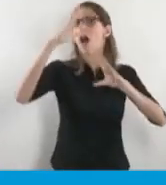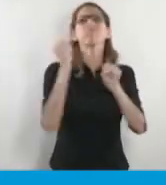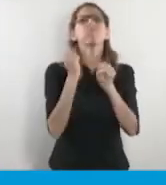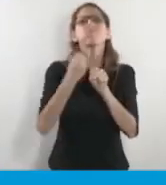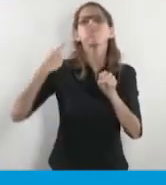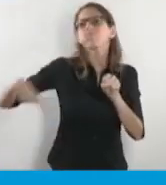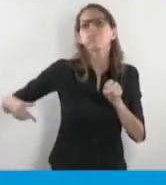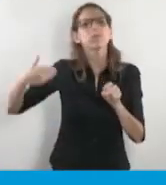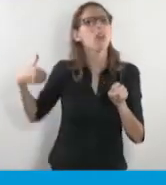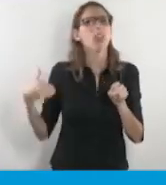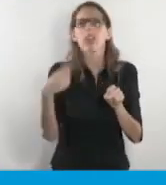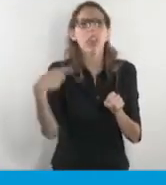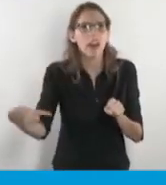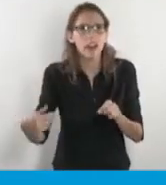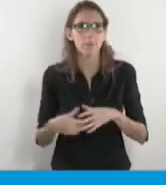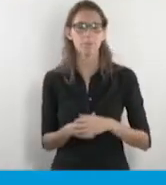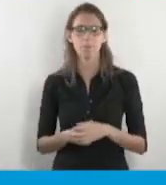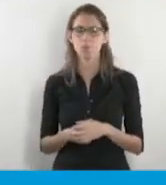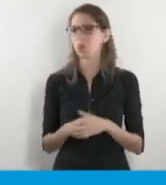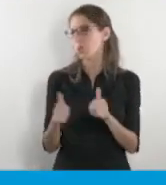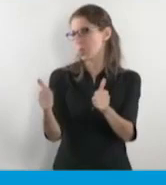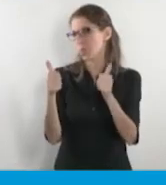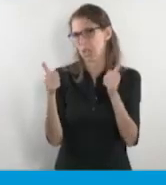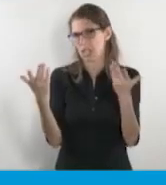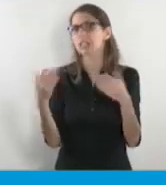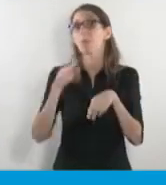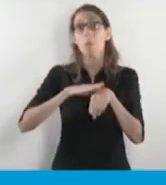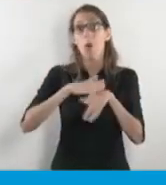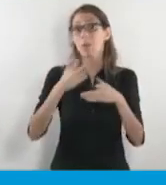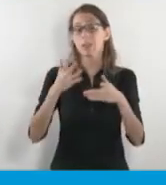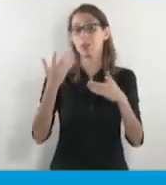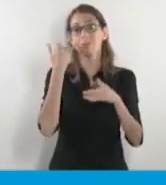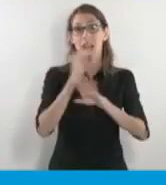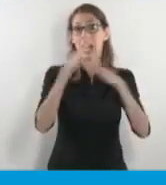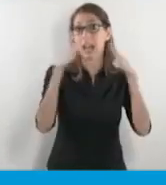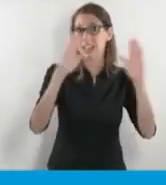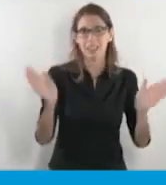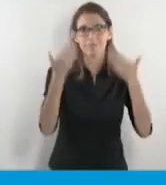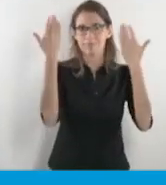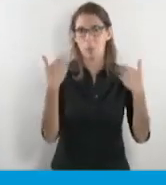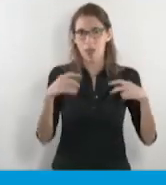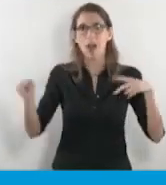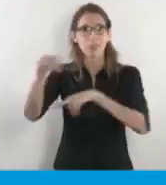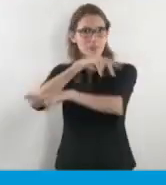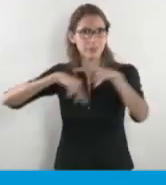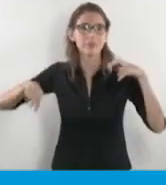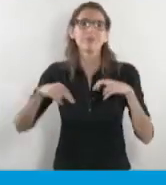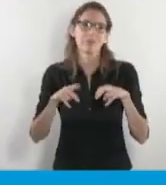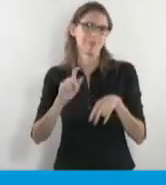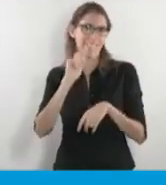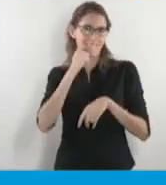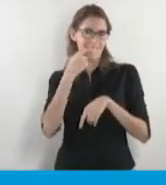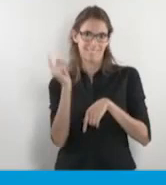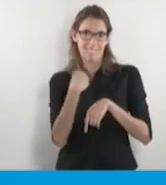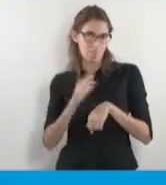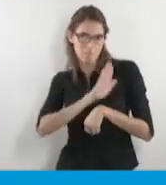este cuando nada se termine la cuarentena con muchas listo iremos ahí a dar una vuelta porque este acceso público